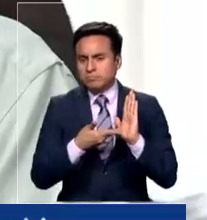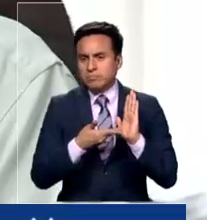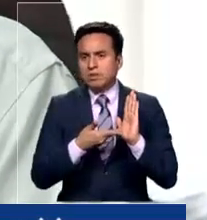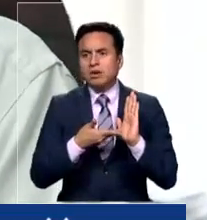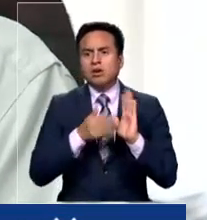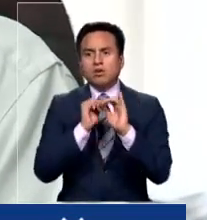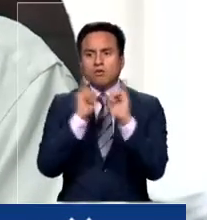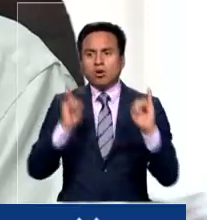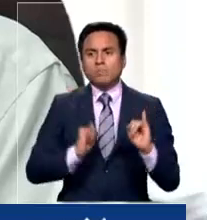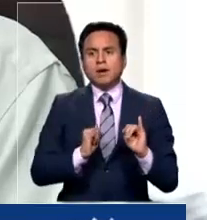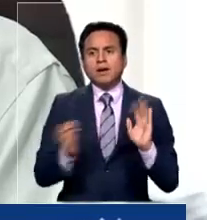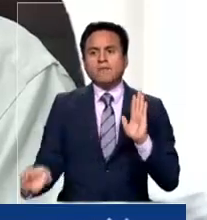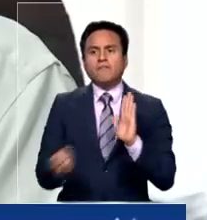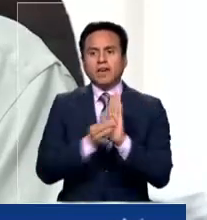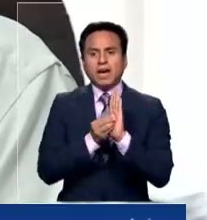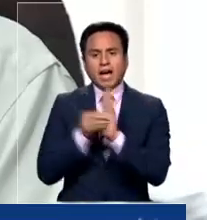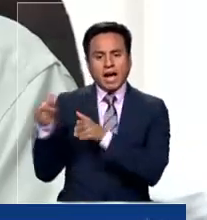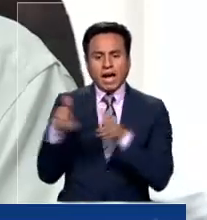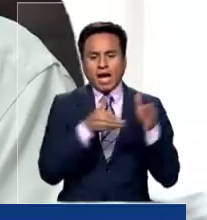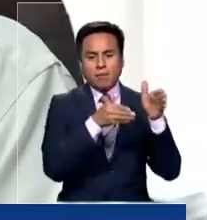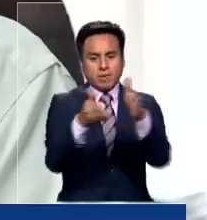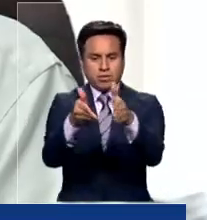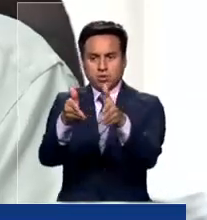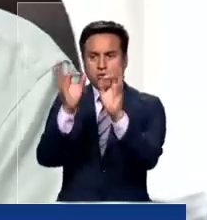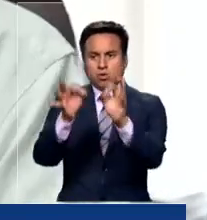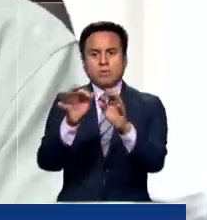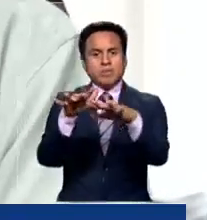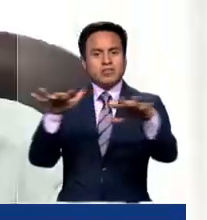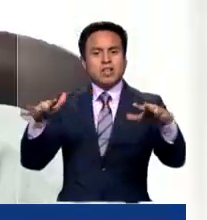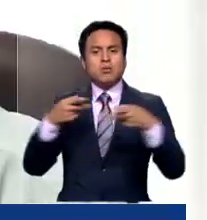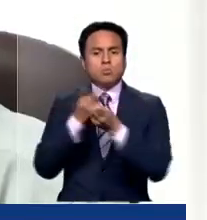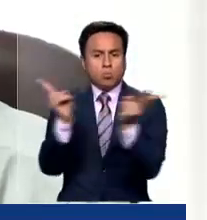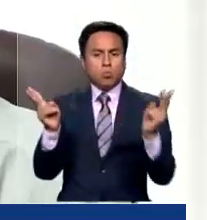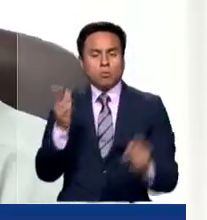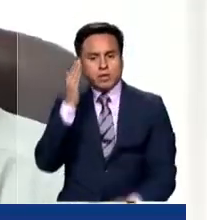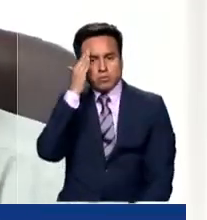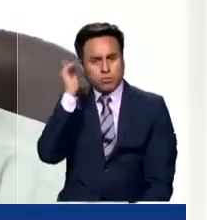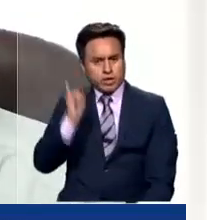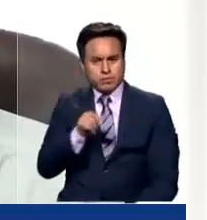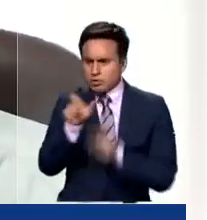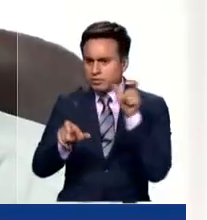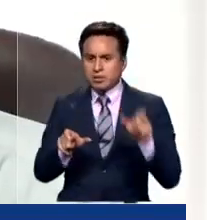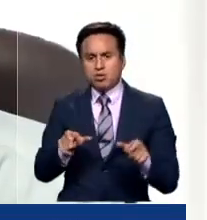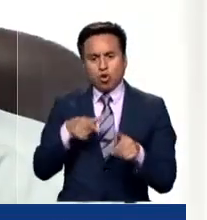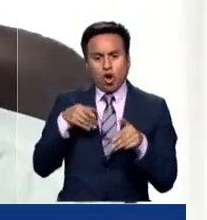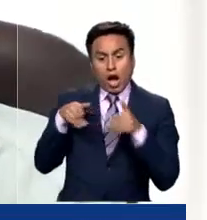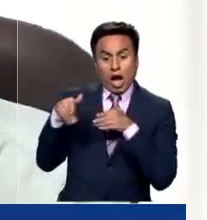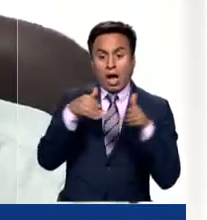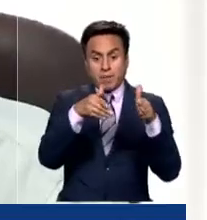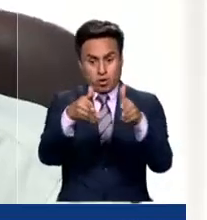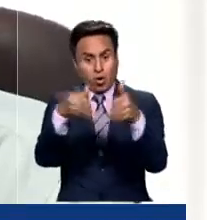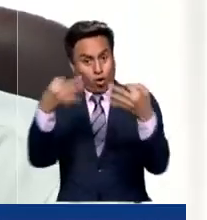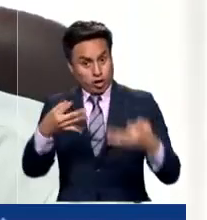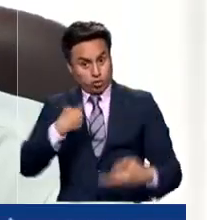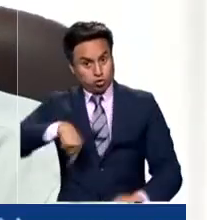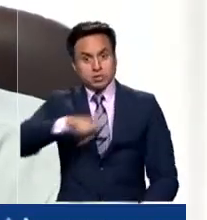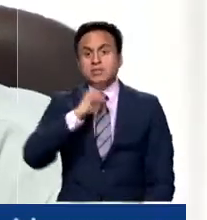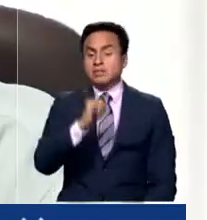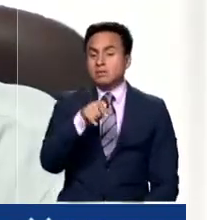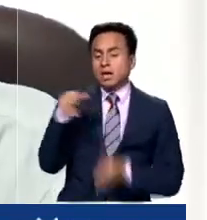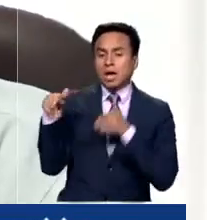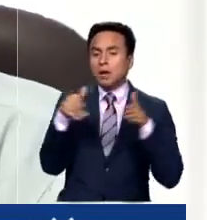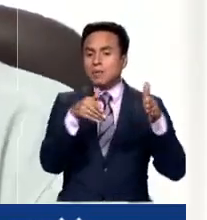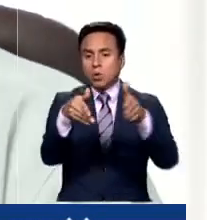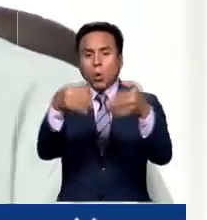mecanismo a través del cual se fija un camino para llegar un bien nacional de uso público entonces nosotros entramos por un camino correcto digamos si usted